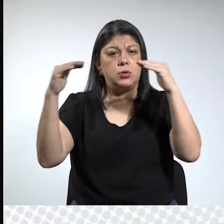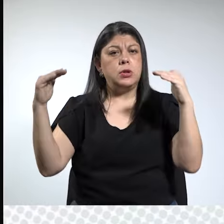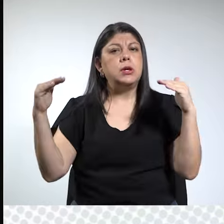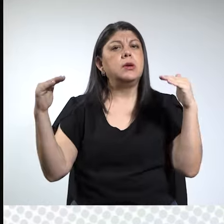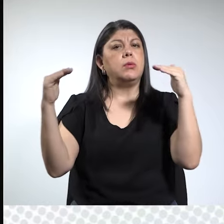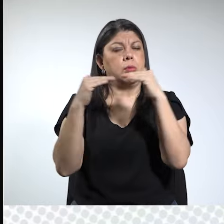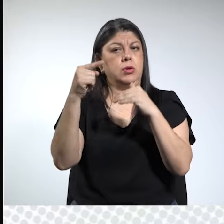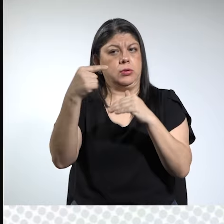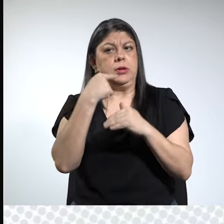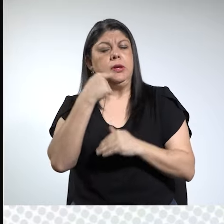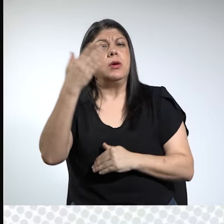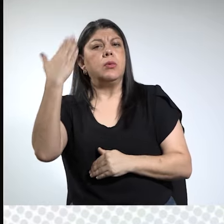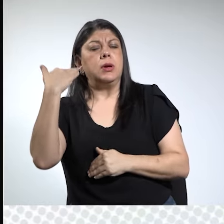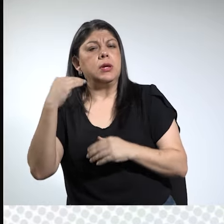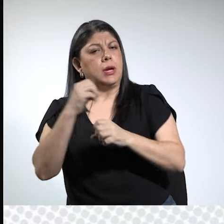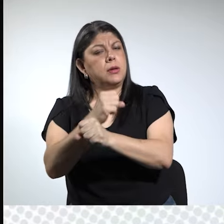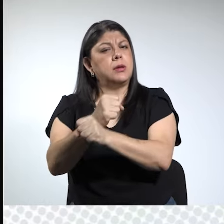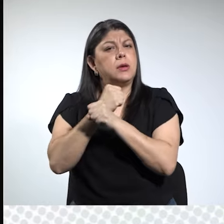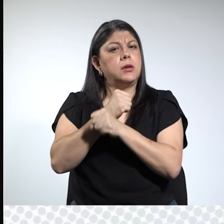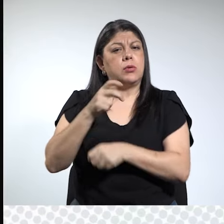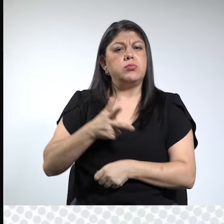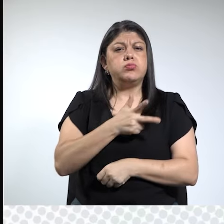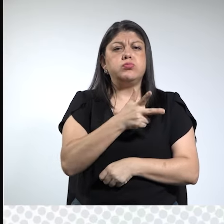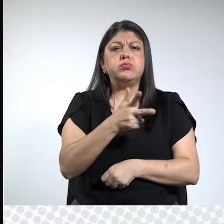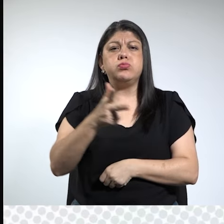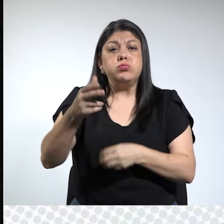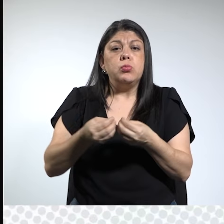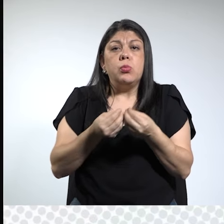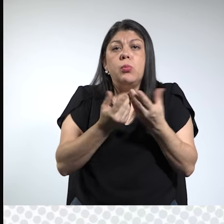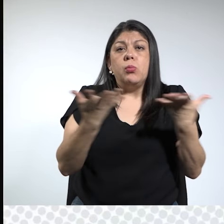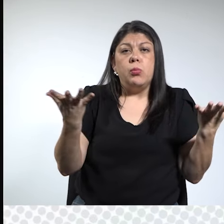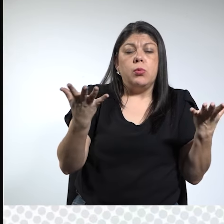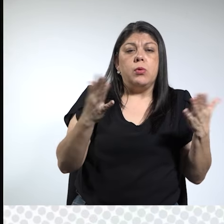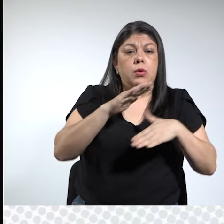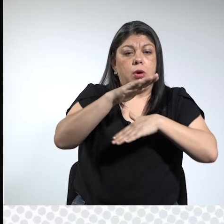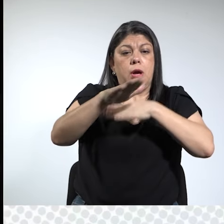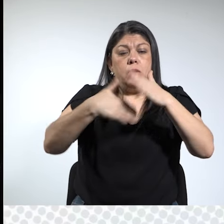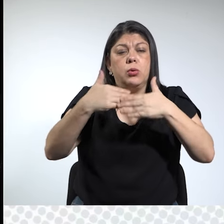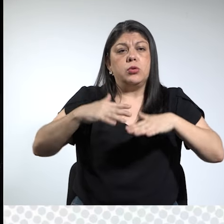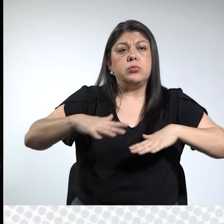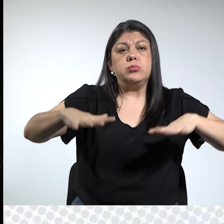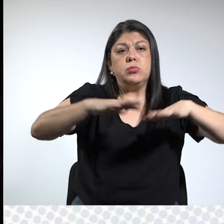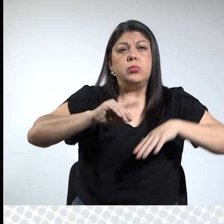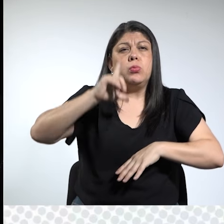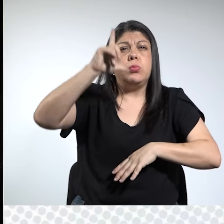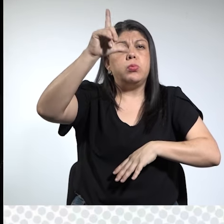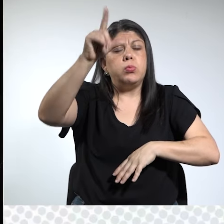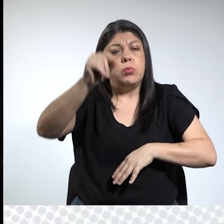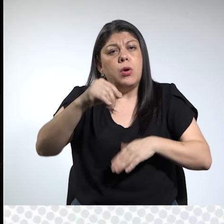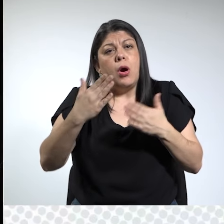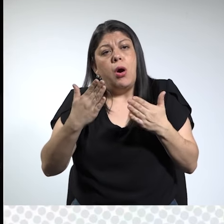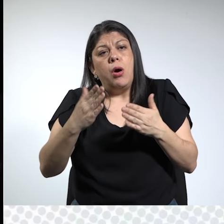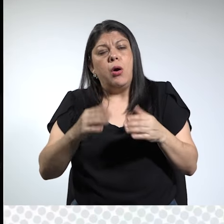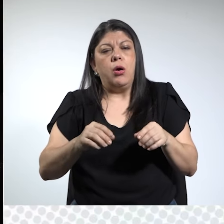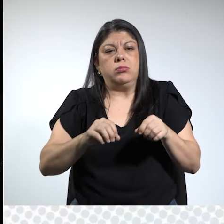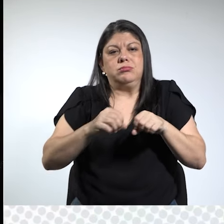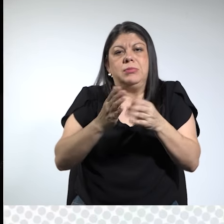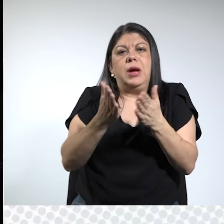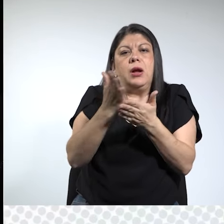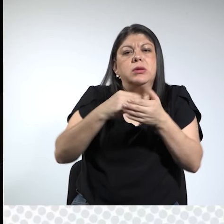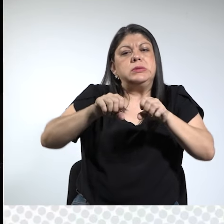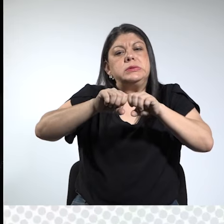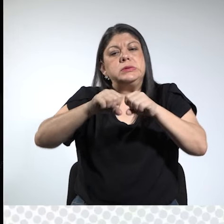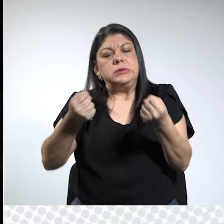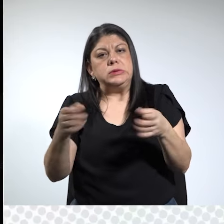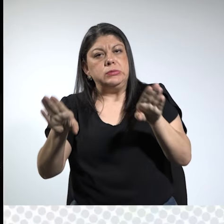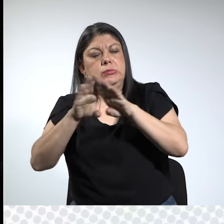que usted lo mencionaba, que garantizar el transporte público, por ejemplo, en las zonas rurales o en los donde han quebrado las rutas. Me